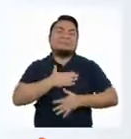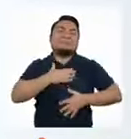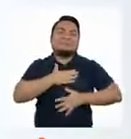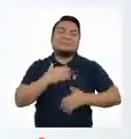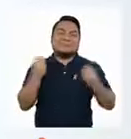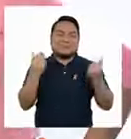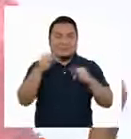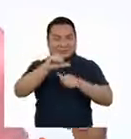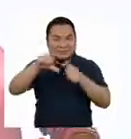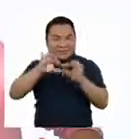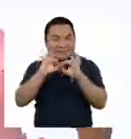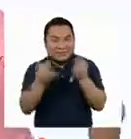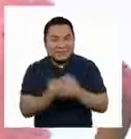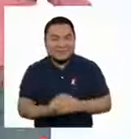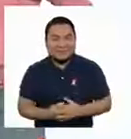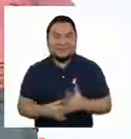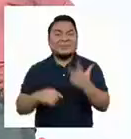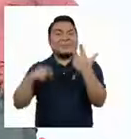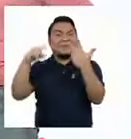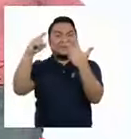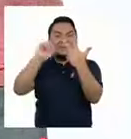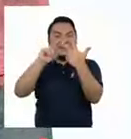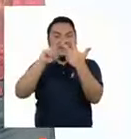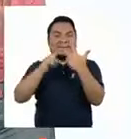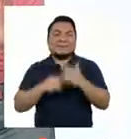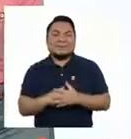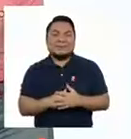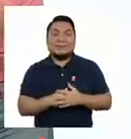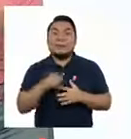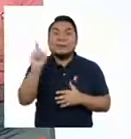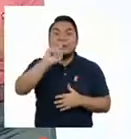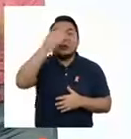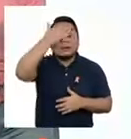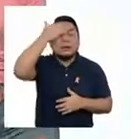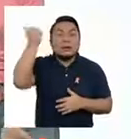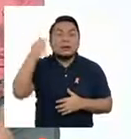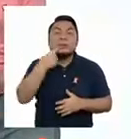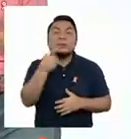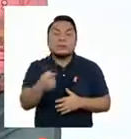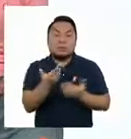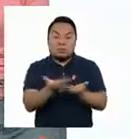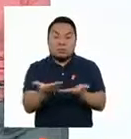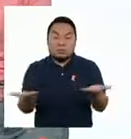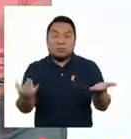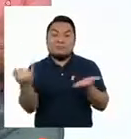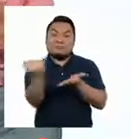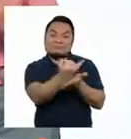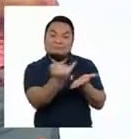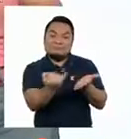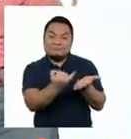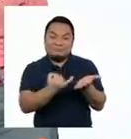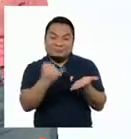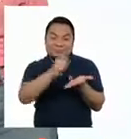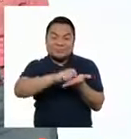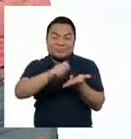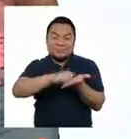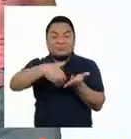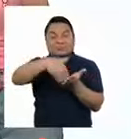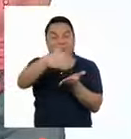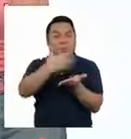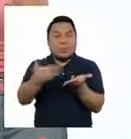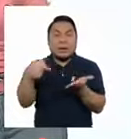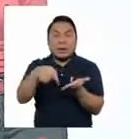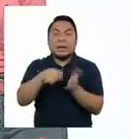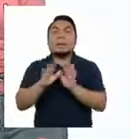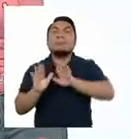pasar súper bien. 3. No olviden colocar los objetos o dibujos que van haciendo durante el día